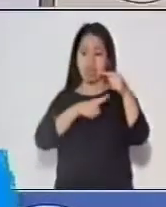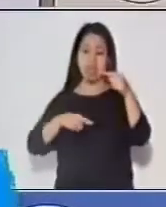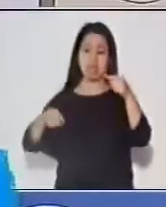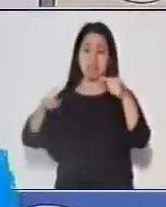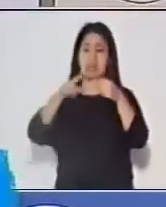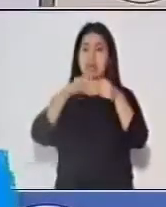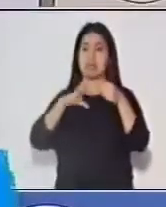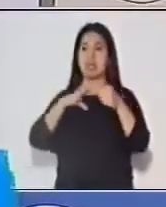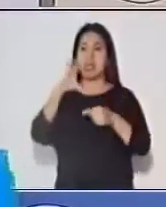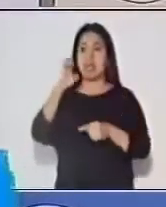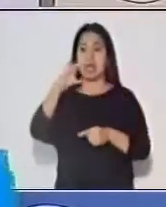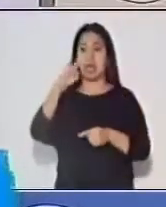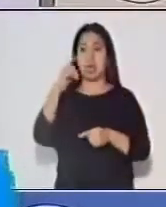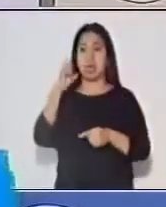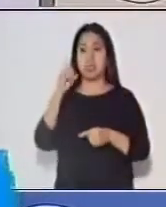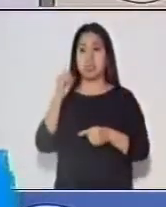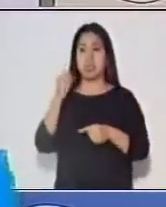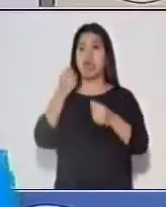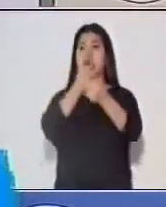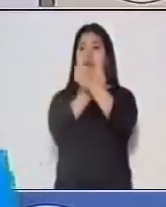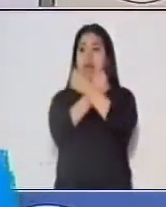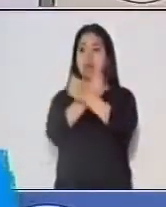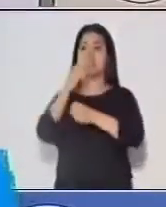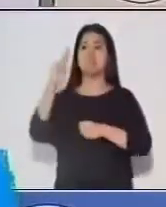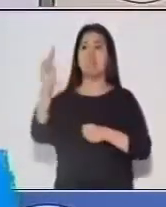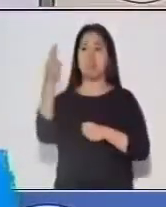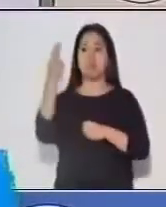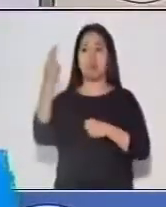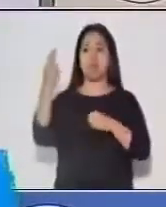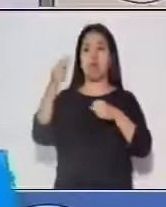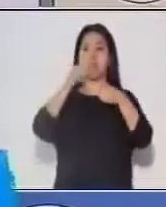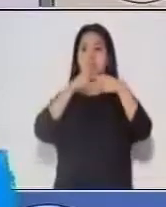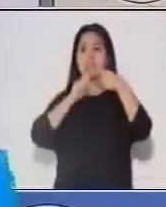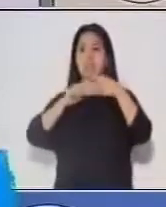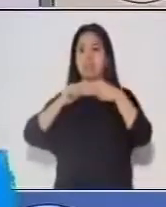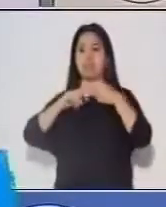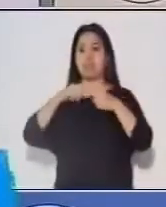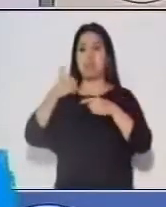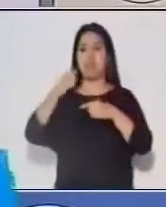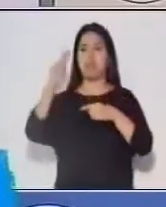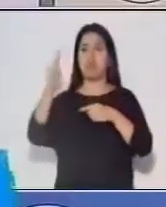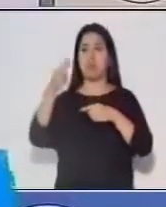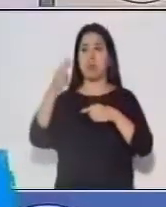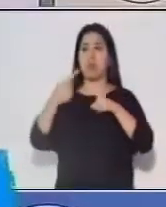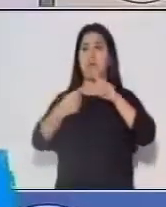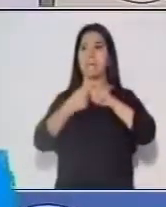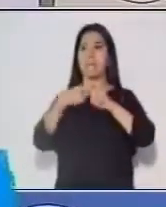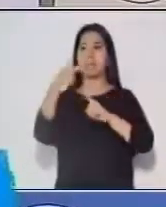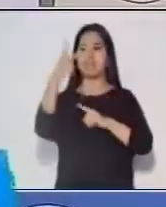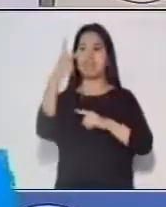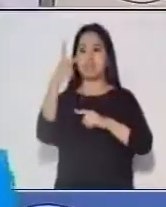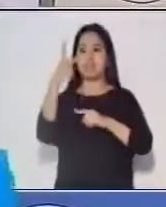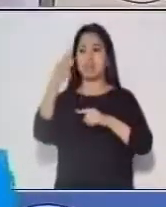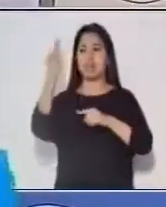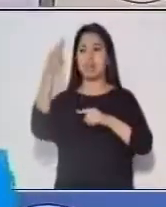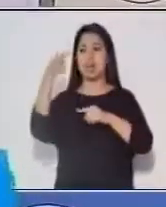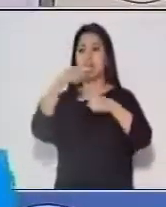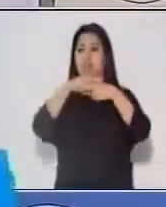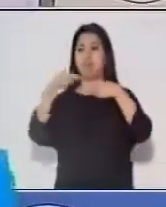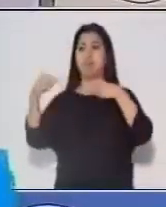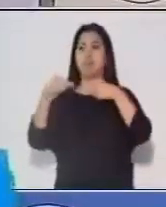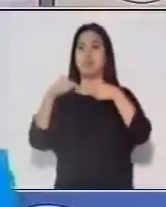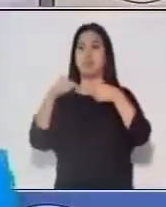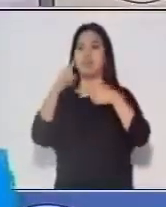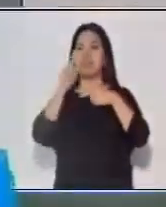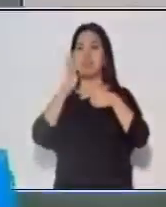ecuación: x cuadrado dividido a al cuadrado, más y cuadrado dividido b cuadrado. Y esto es igual